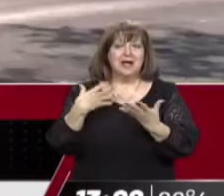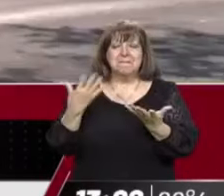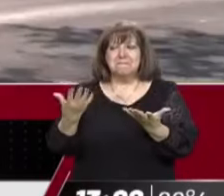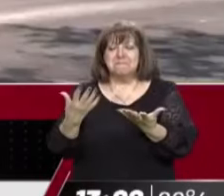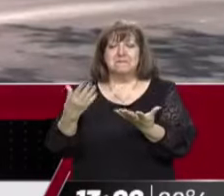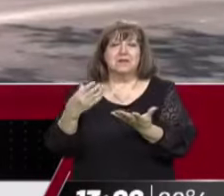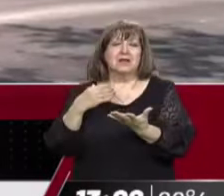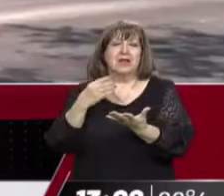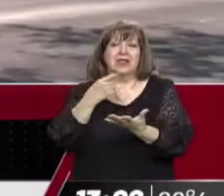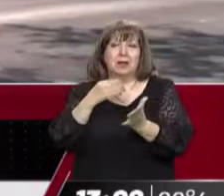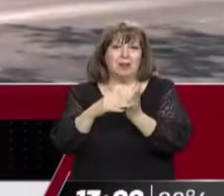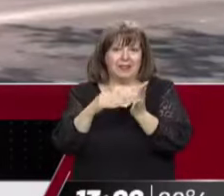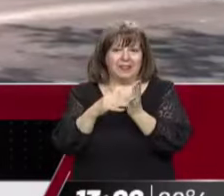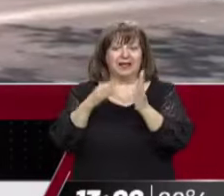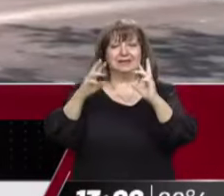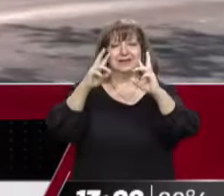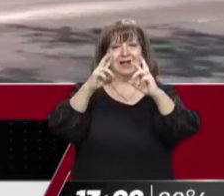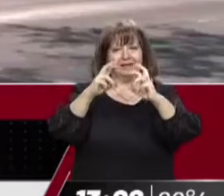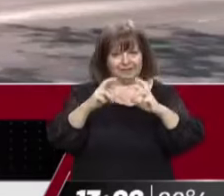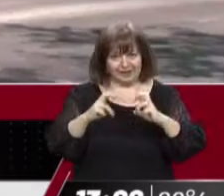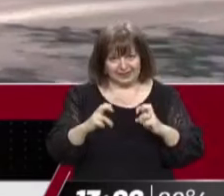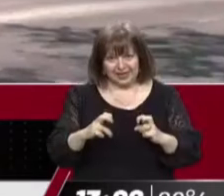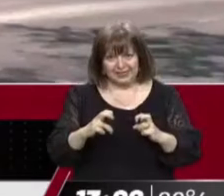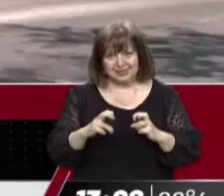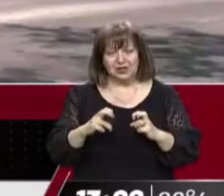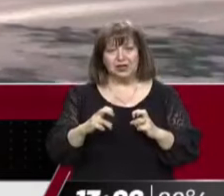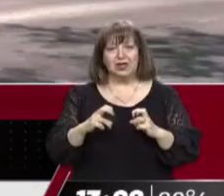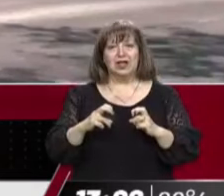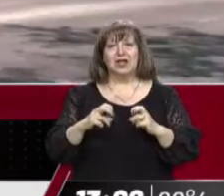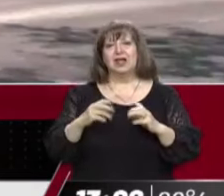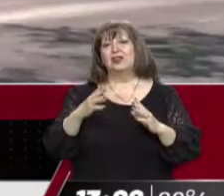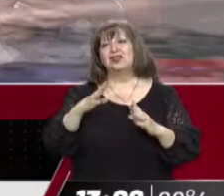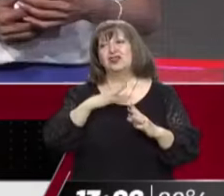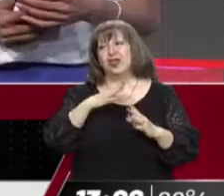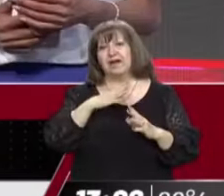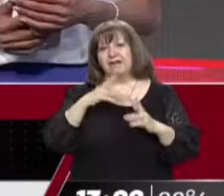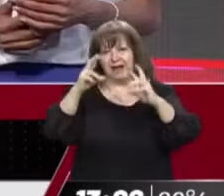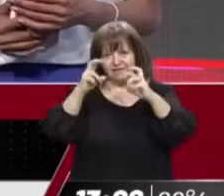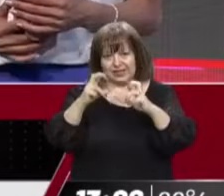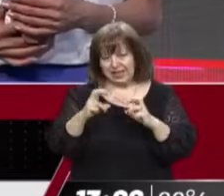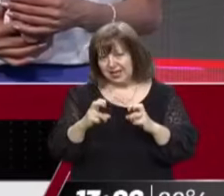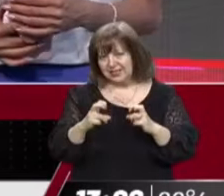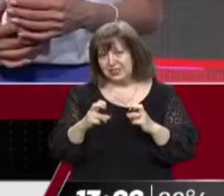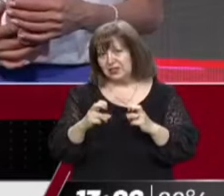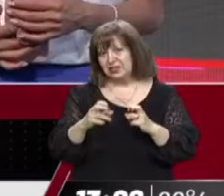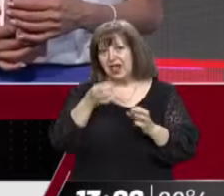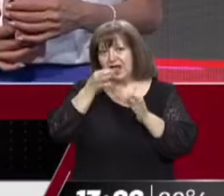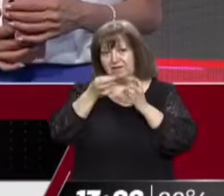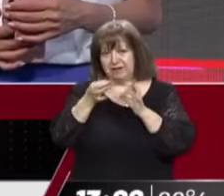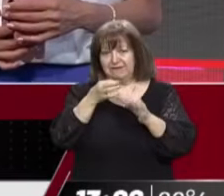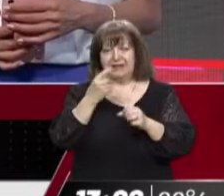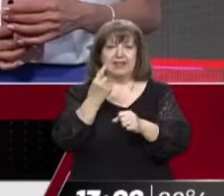en las próximas horas. Bien, bien, Marce. ¿Te hablaron en el lugar? ¿Te atendió alguien?